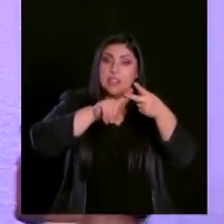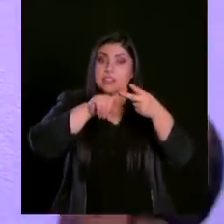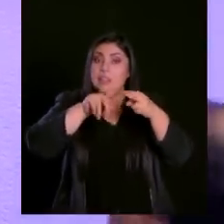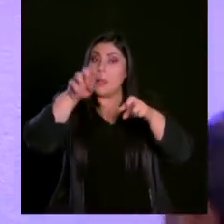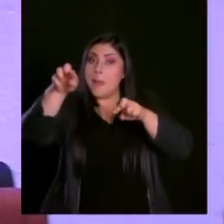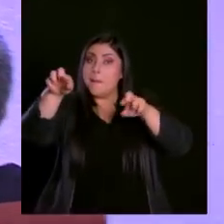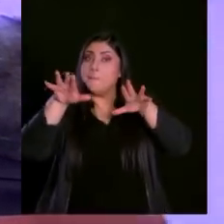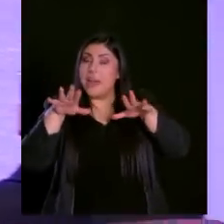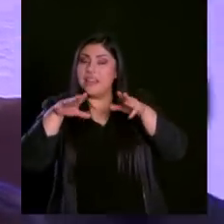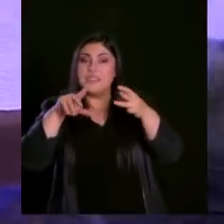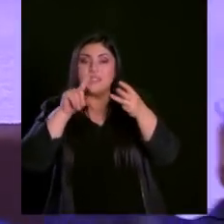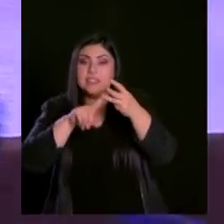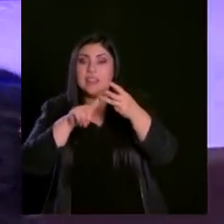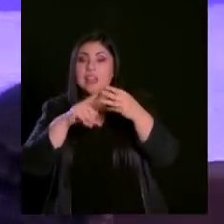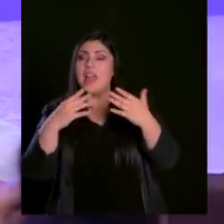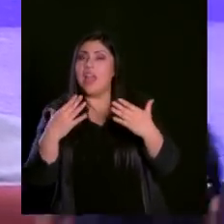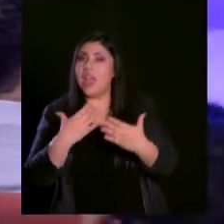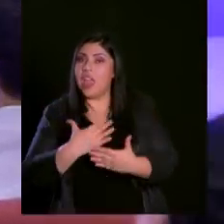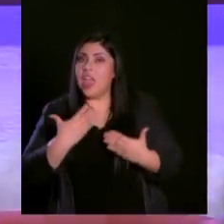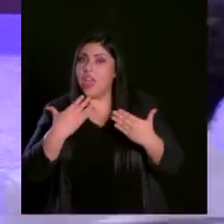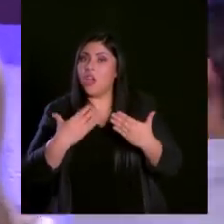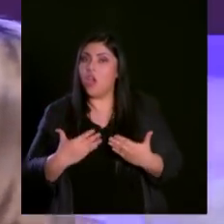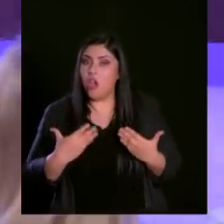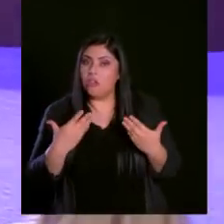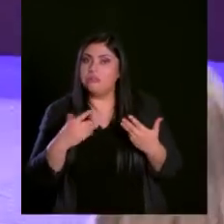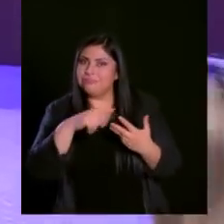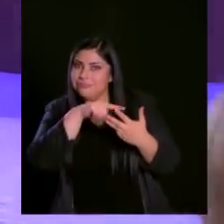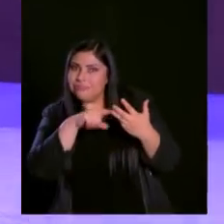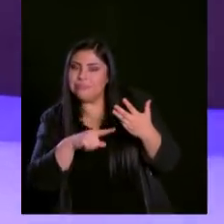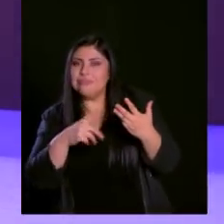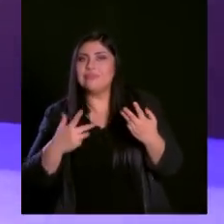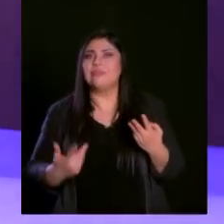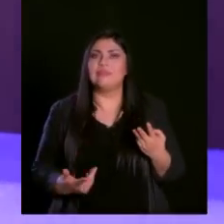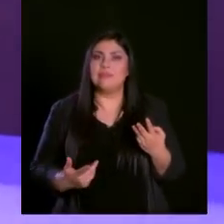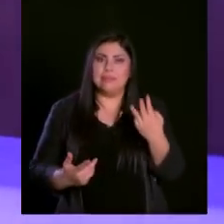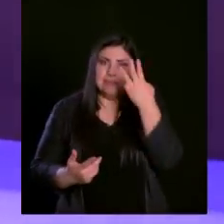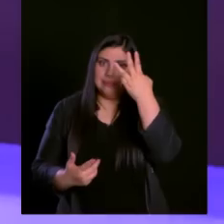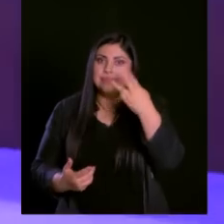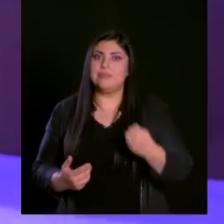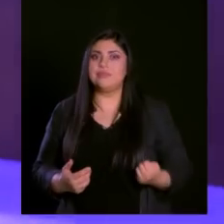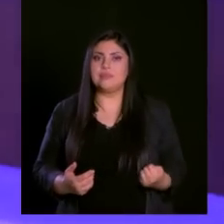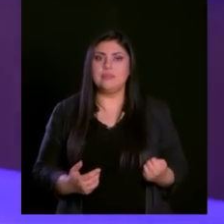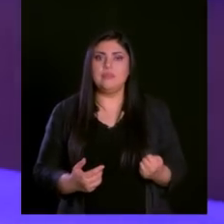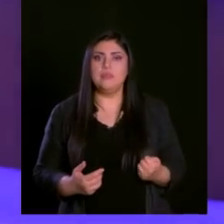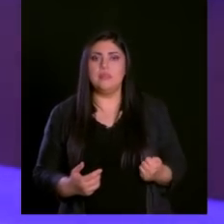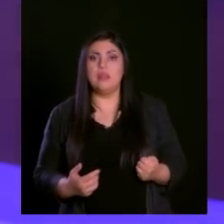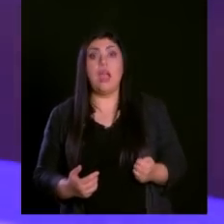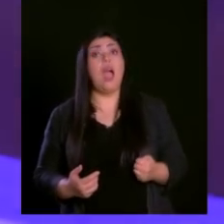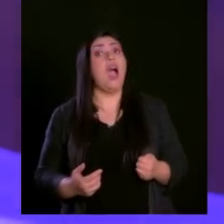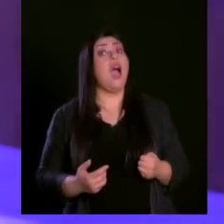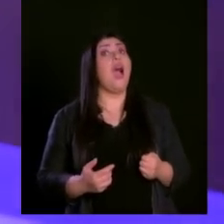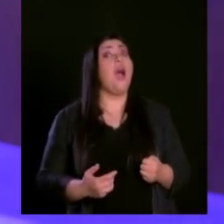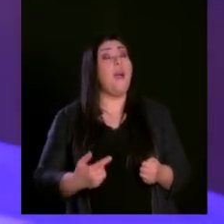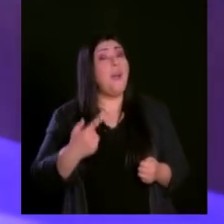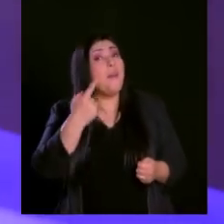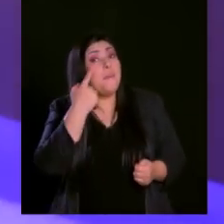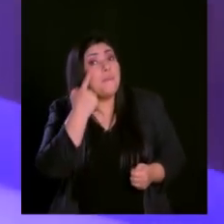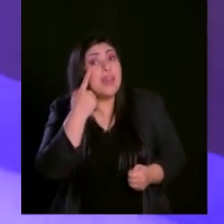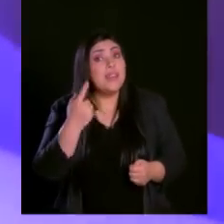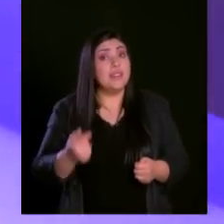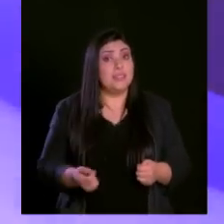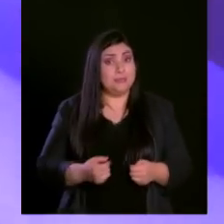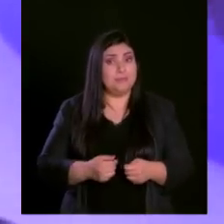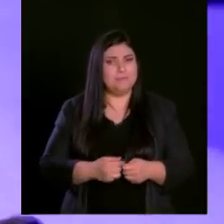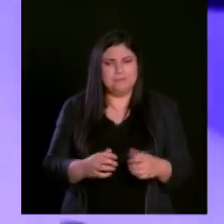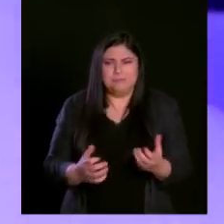ahora dónde está la justicia aquí si se supone que el reino de los cielos llegó a la casa de saqueo Por qué la justicia está en